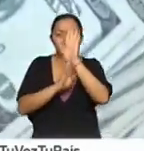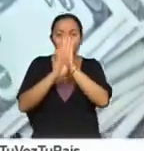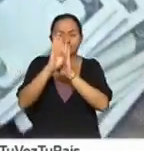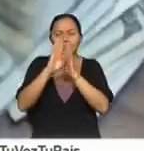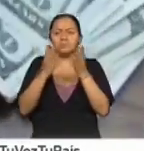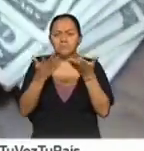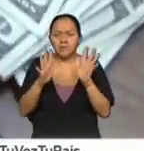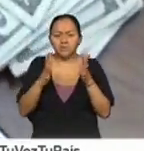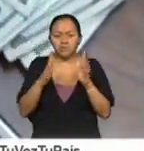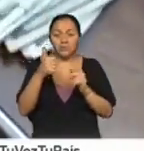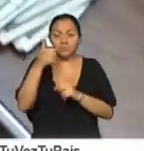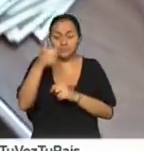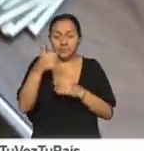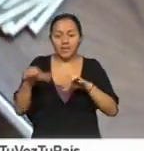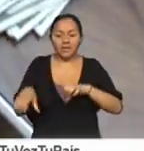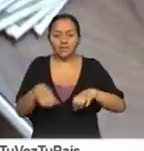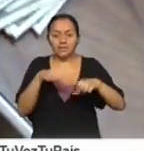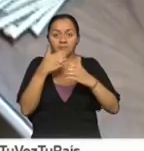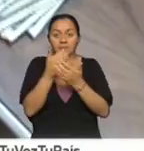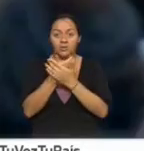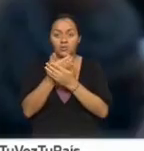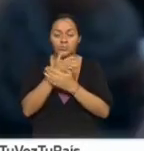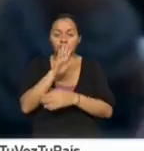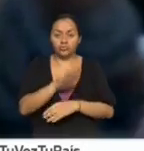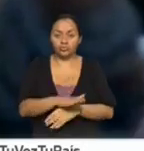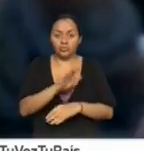significativo en la actividad económica del país